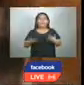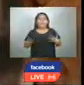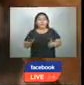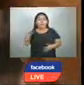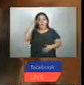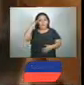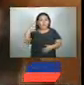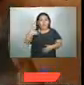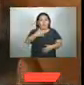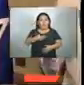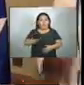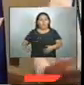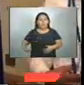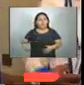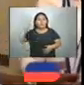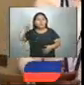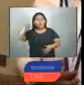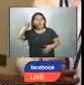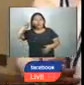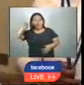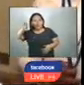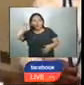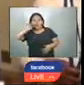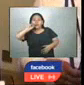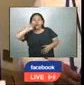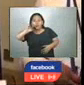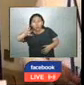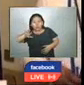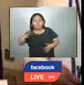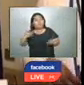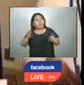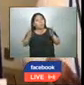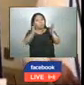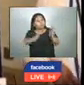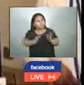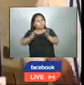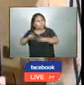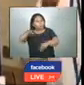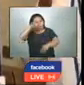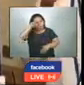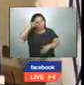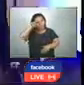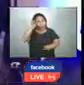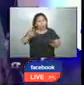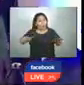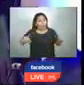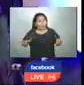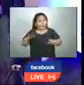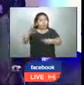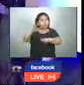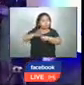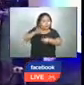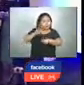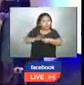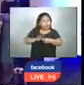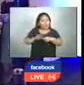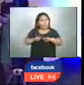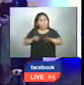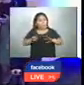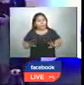presidenta del ente colegiado asegura que ya se encuentran trabajando en los protocolos electorales, entre estos,